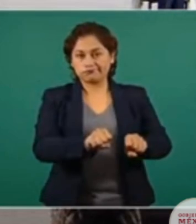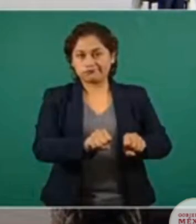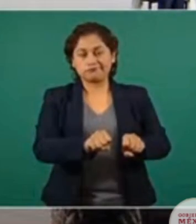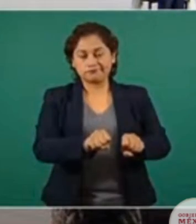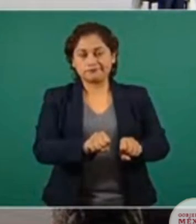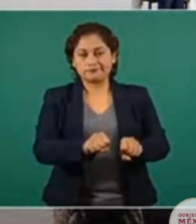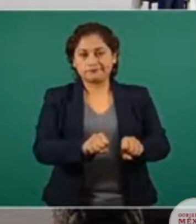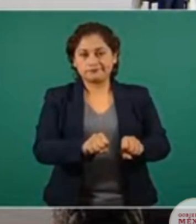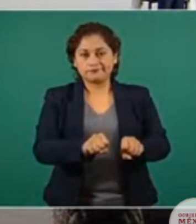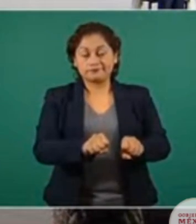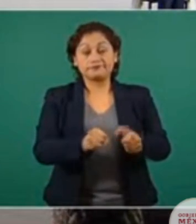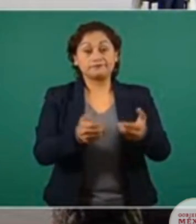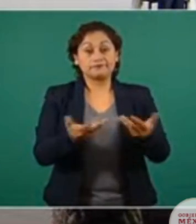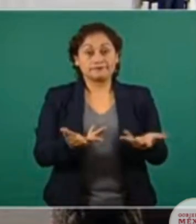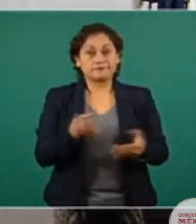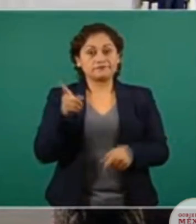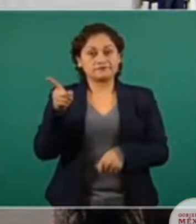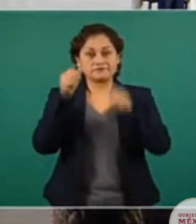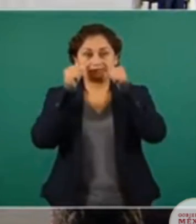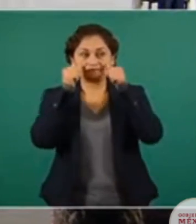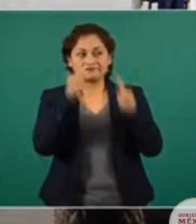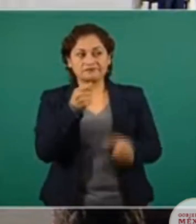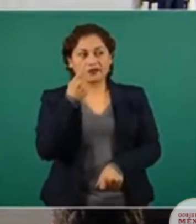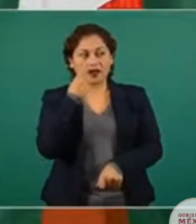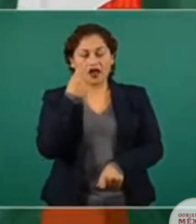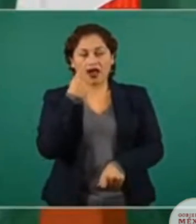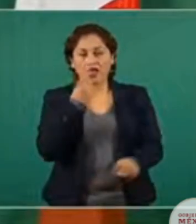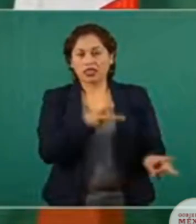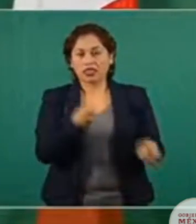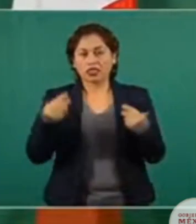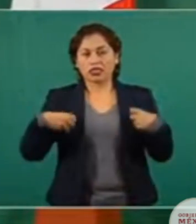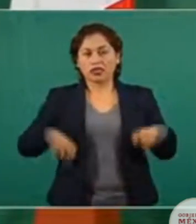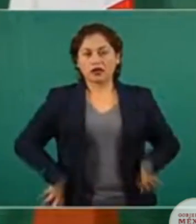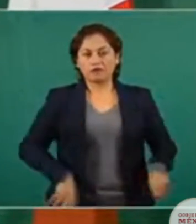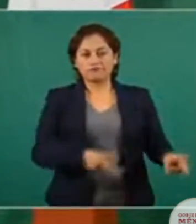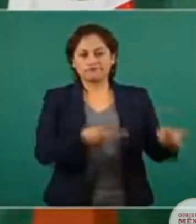y se dedicaron a saquear, a robar, claro,